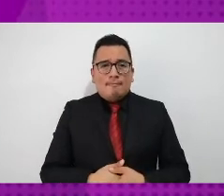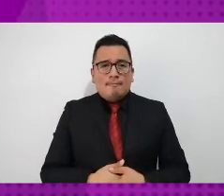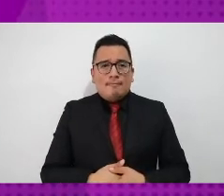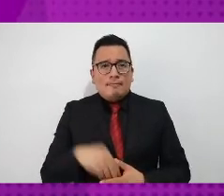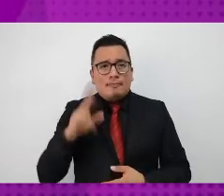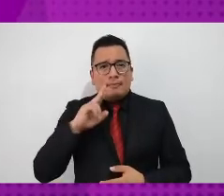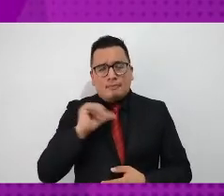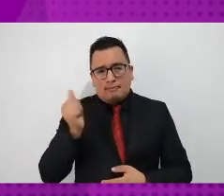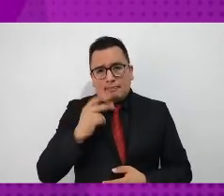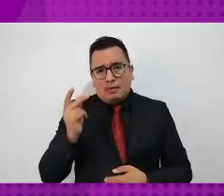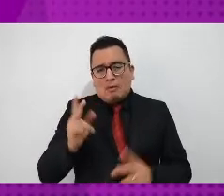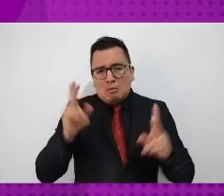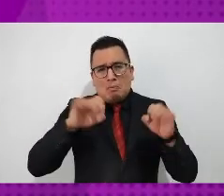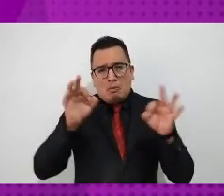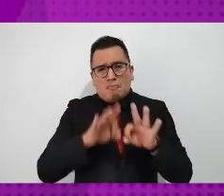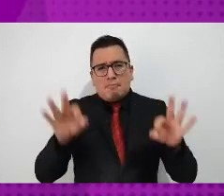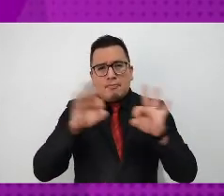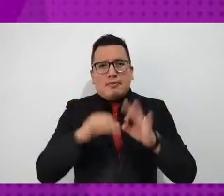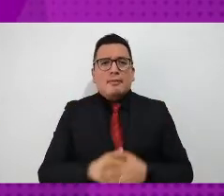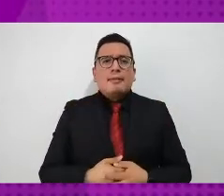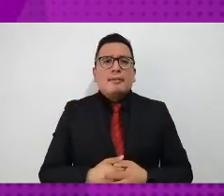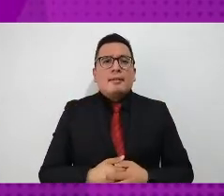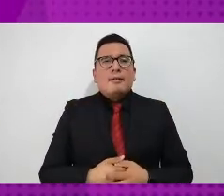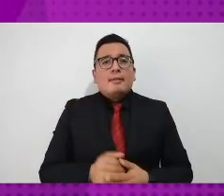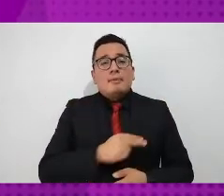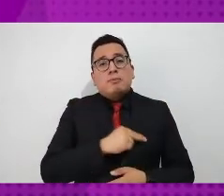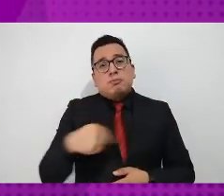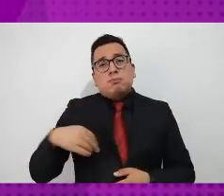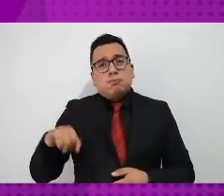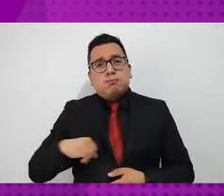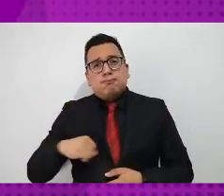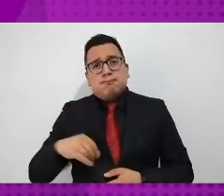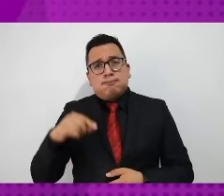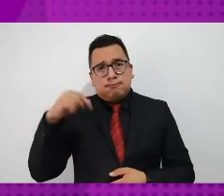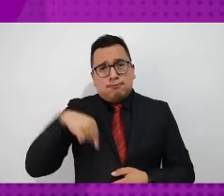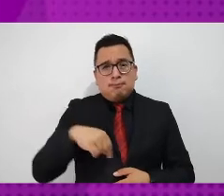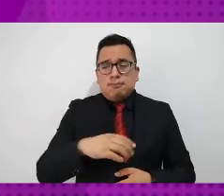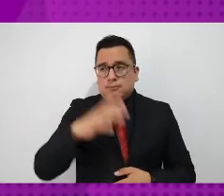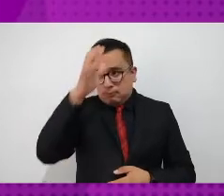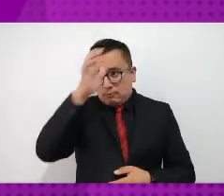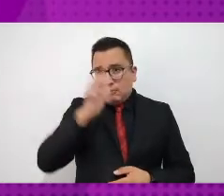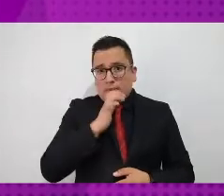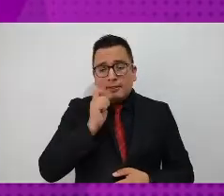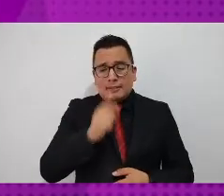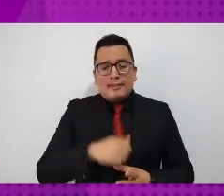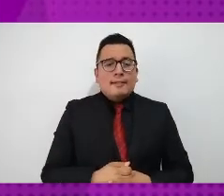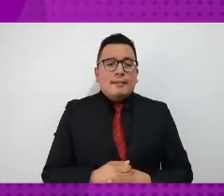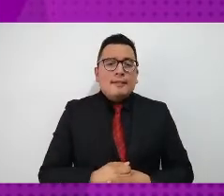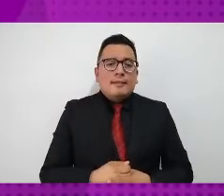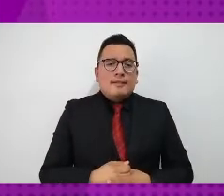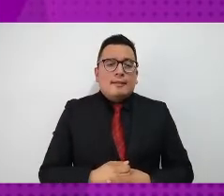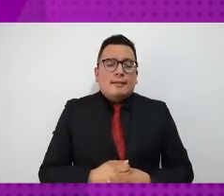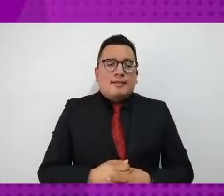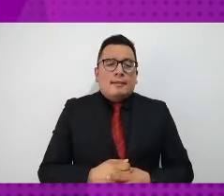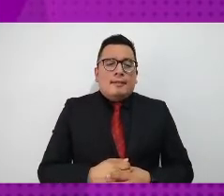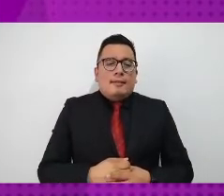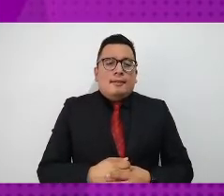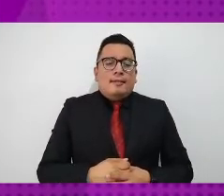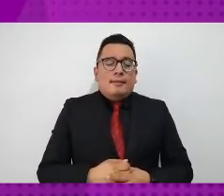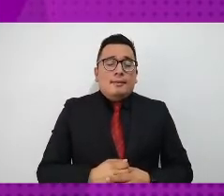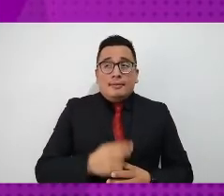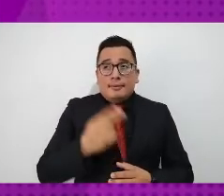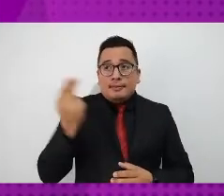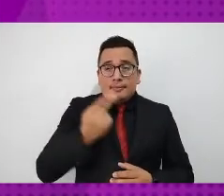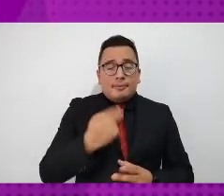otro tema también muy importante y que nos interesa aquí alguien lo play coahuila es la implementación del